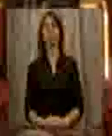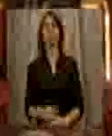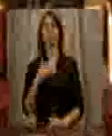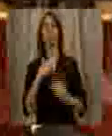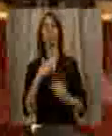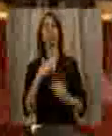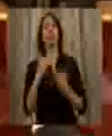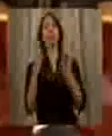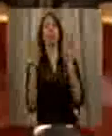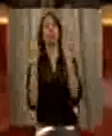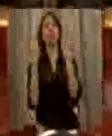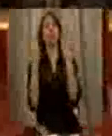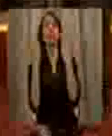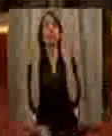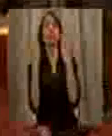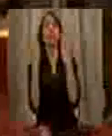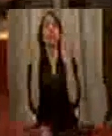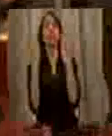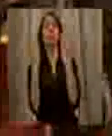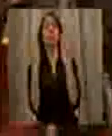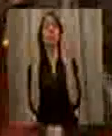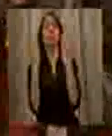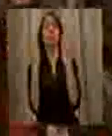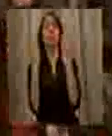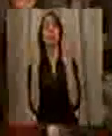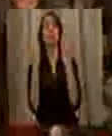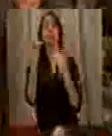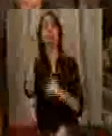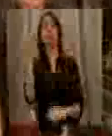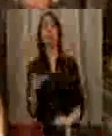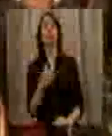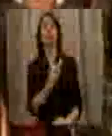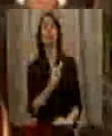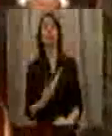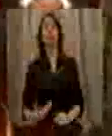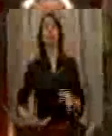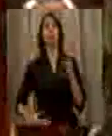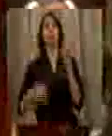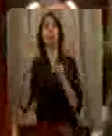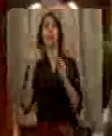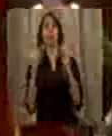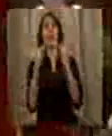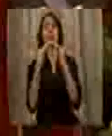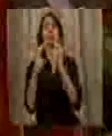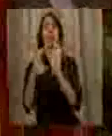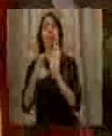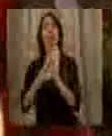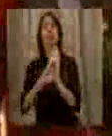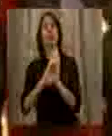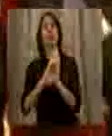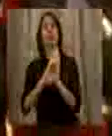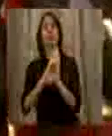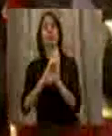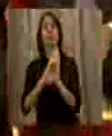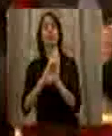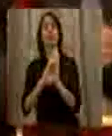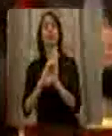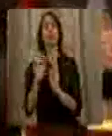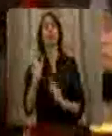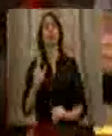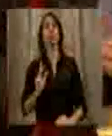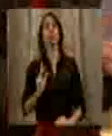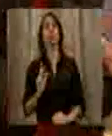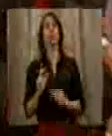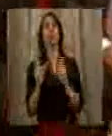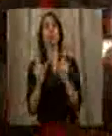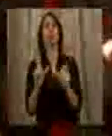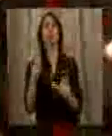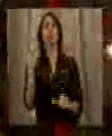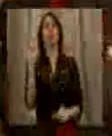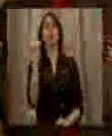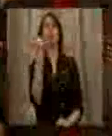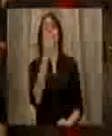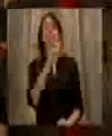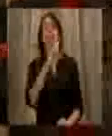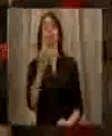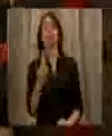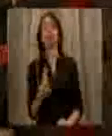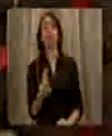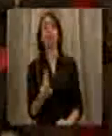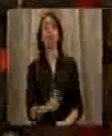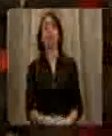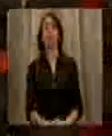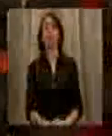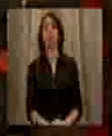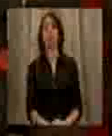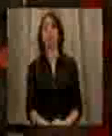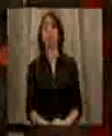Quiero saludar al presidente del Tribunal Constitucional, al señor Contralor General de la República,